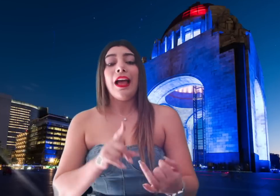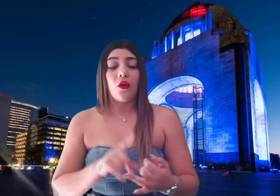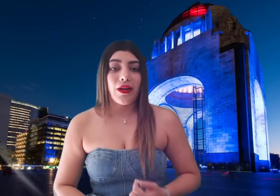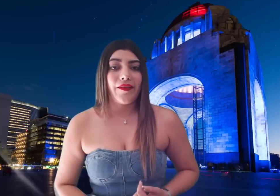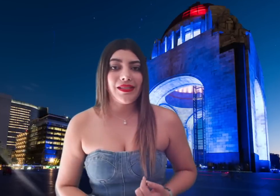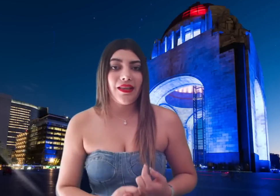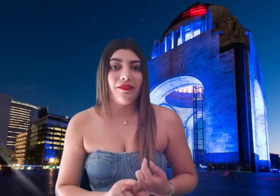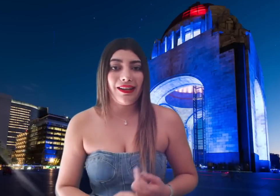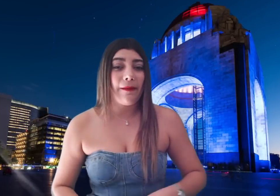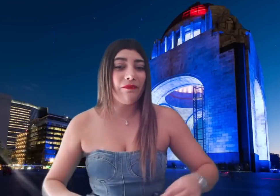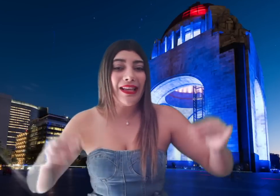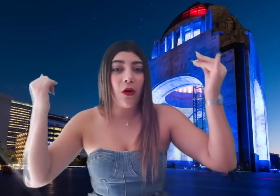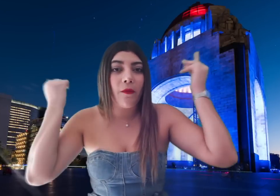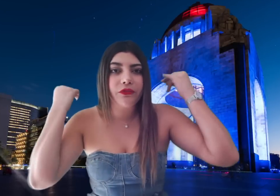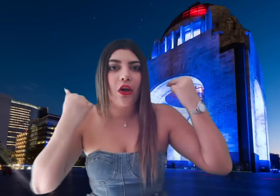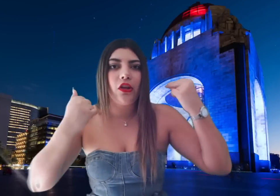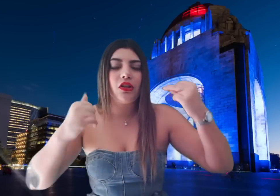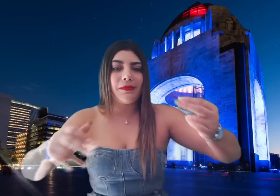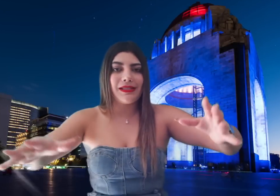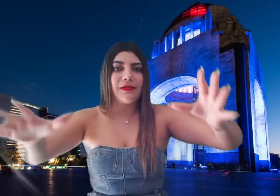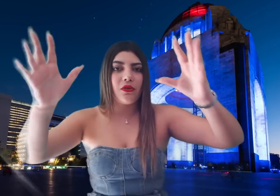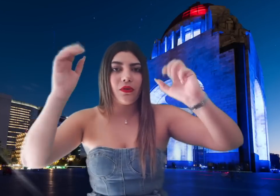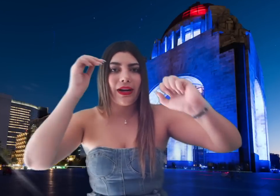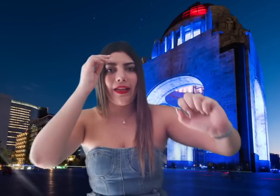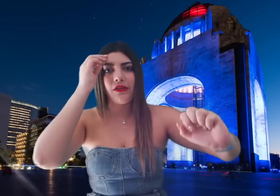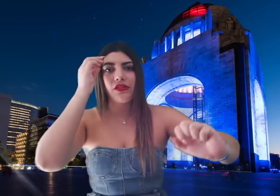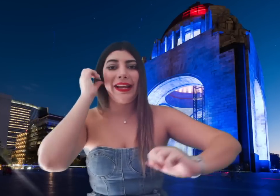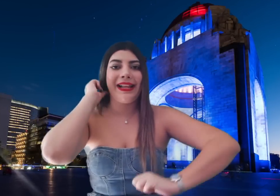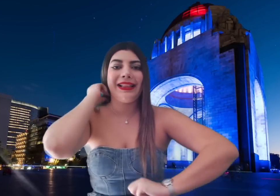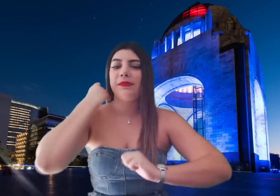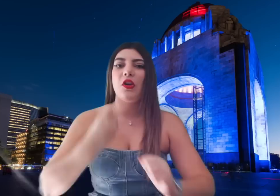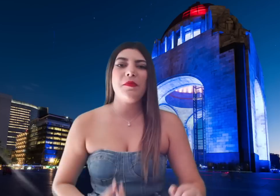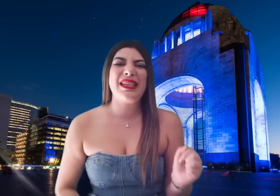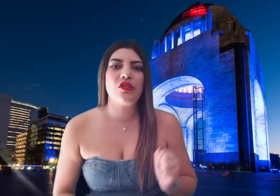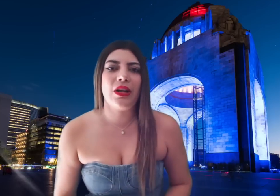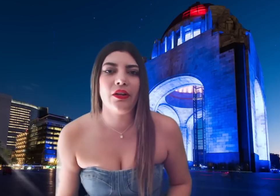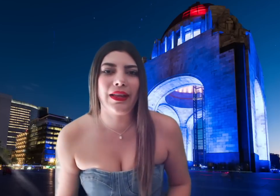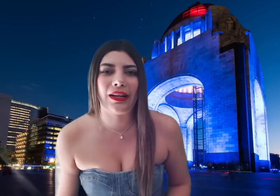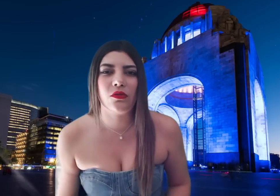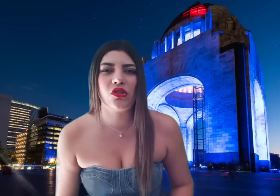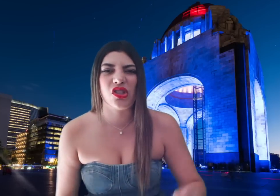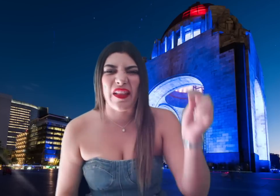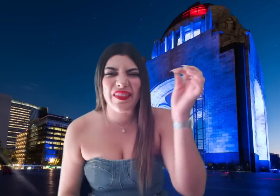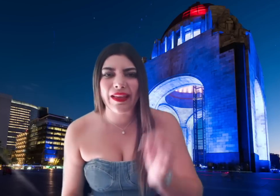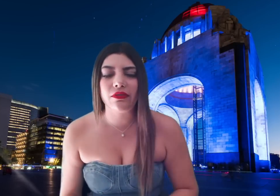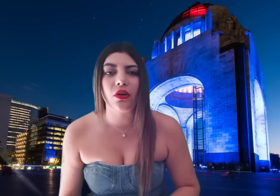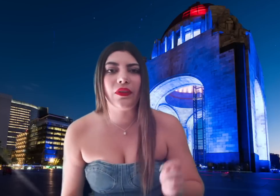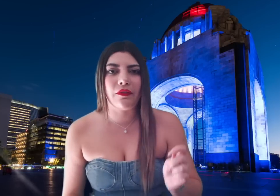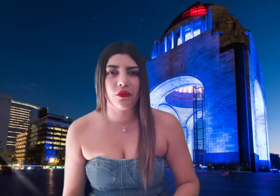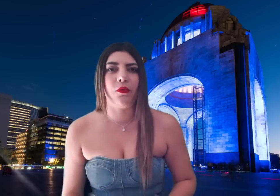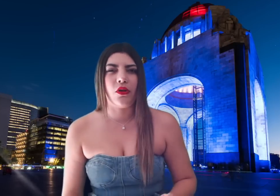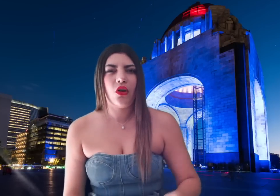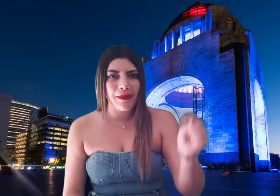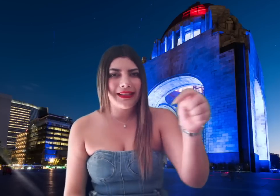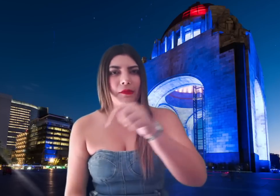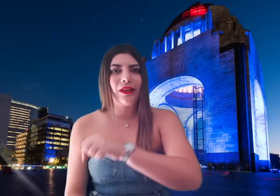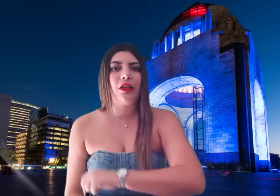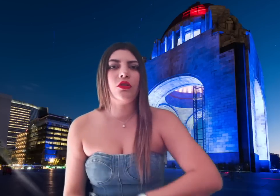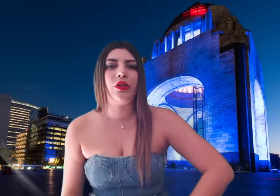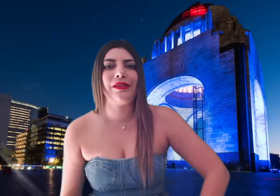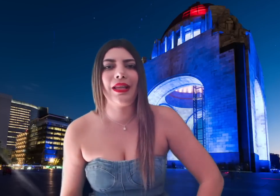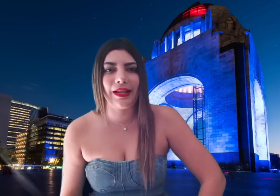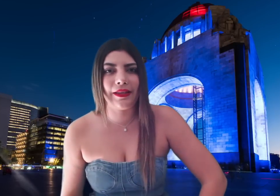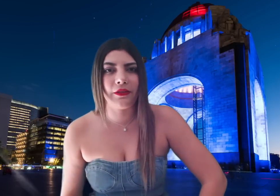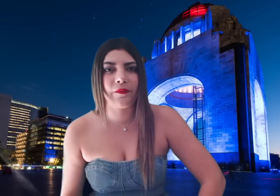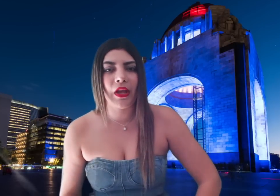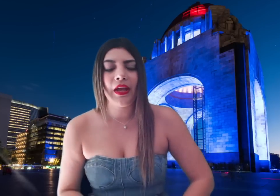pasar con Cabeza de Vaca y con todos los demás involucrados en el desvío millonario de recursos dentro del fútbol. Coméntenmelo aquí,